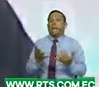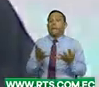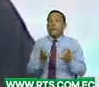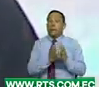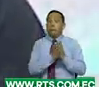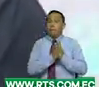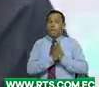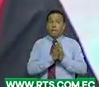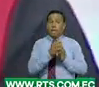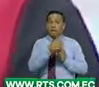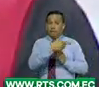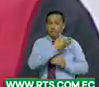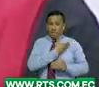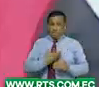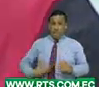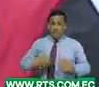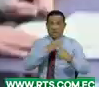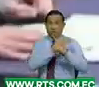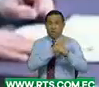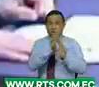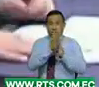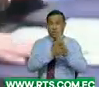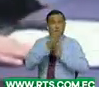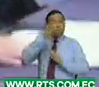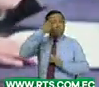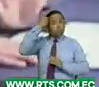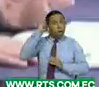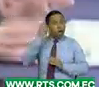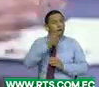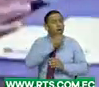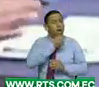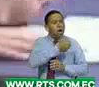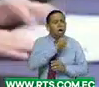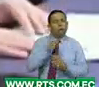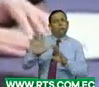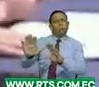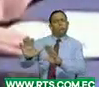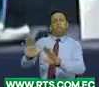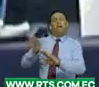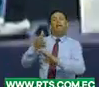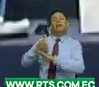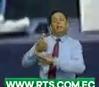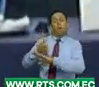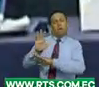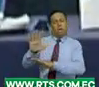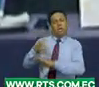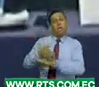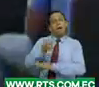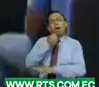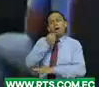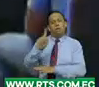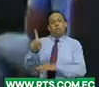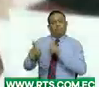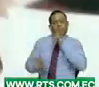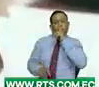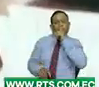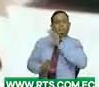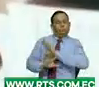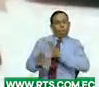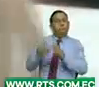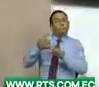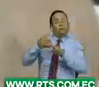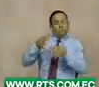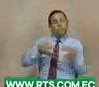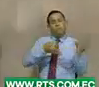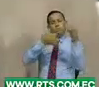presidente del conadis pero aseguró que prefiere esperar a tener datos más certeros sobre el desarrollo de las investigaciones que eso sería en